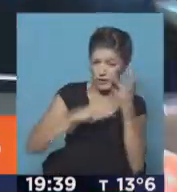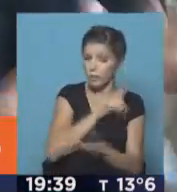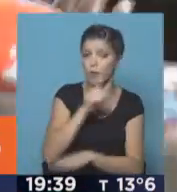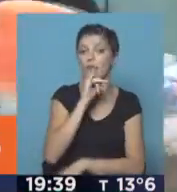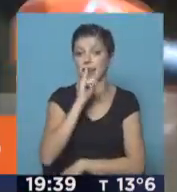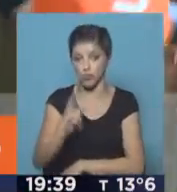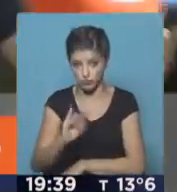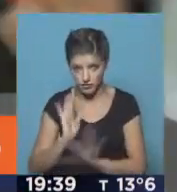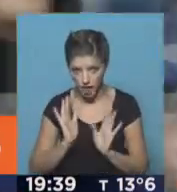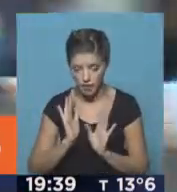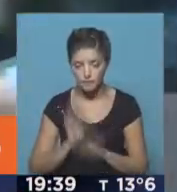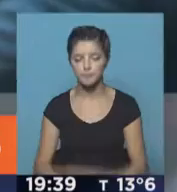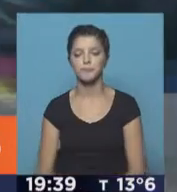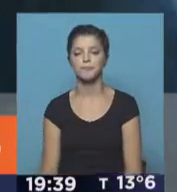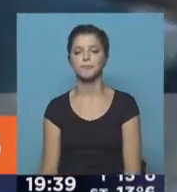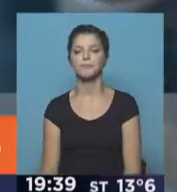por